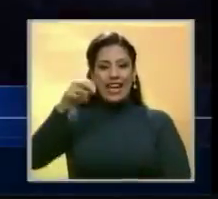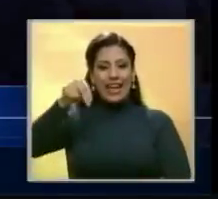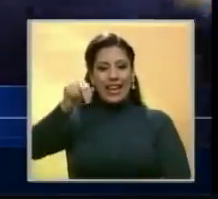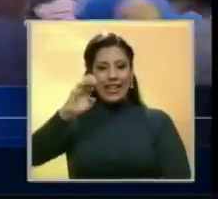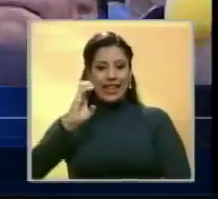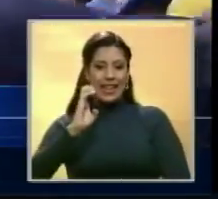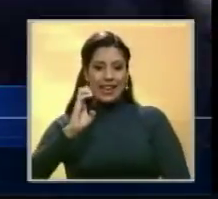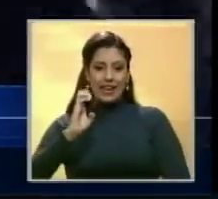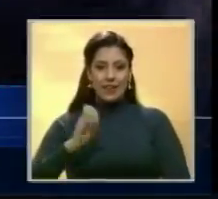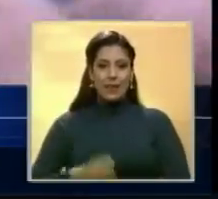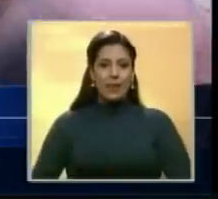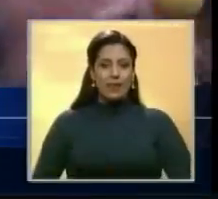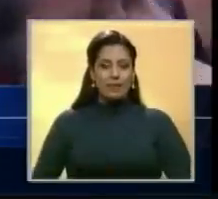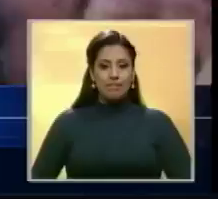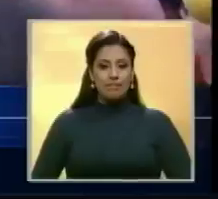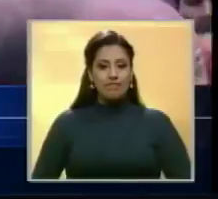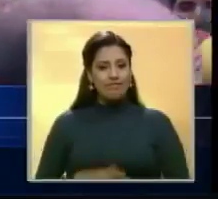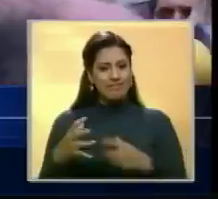Nacional Electoral.